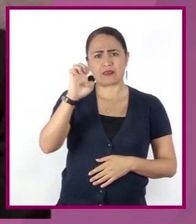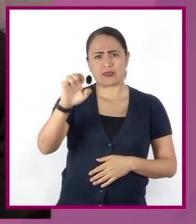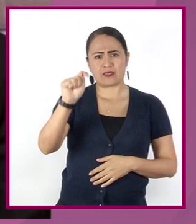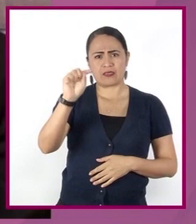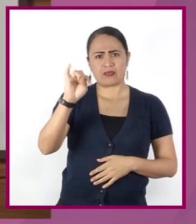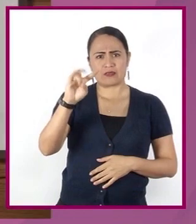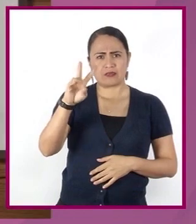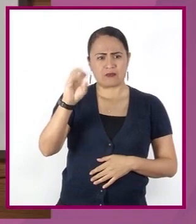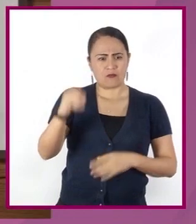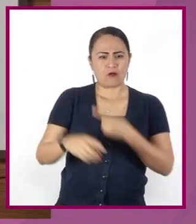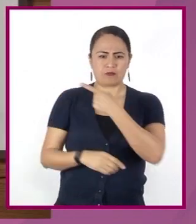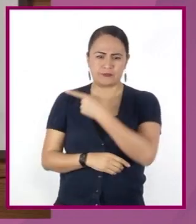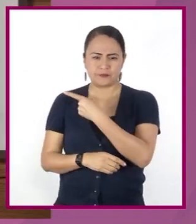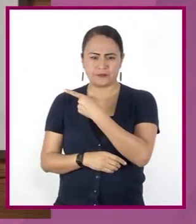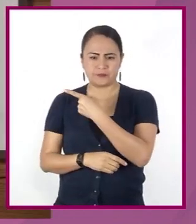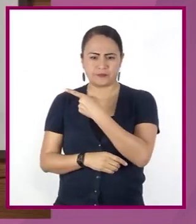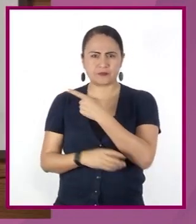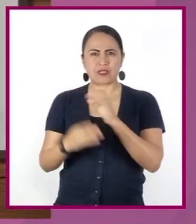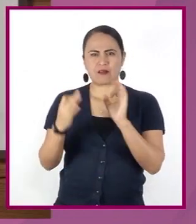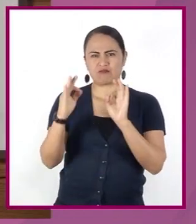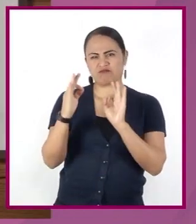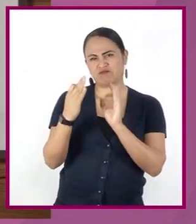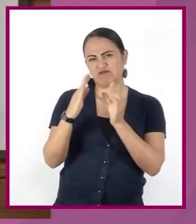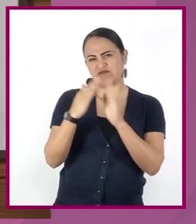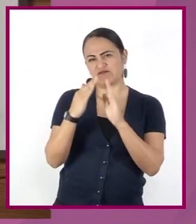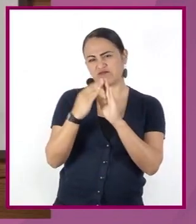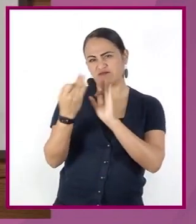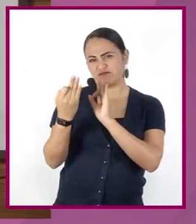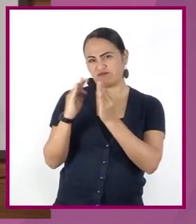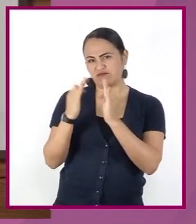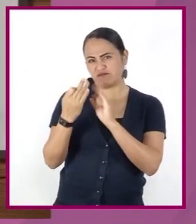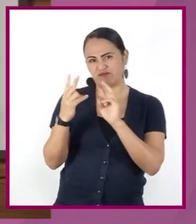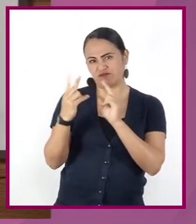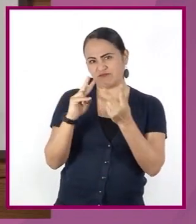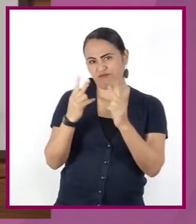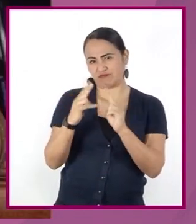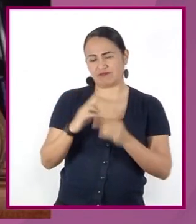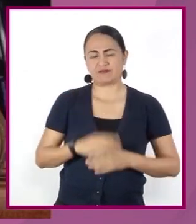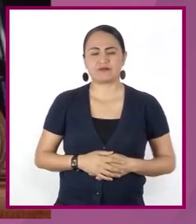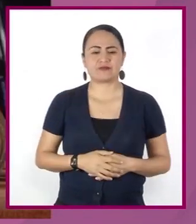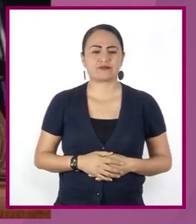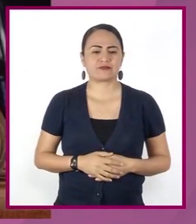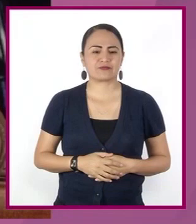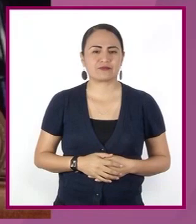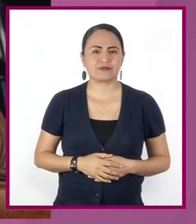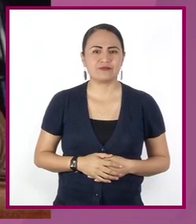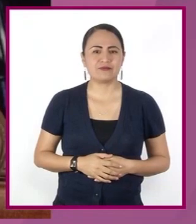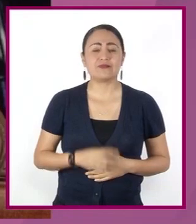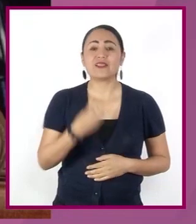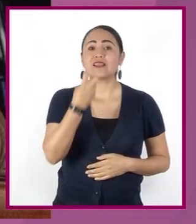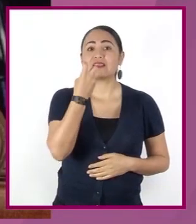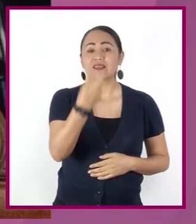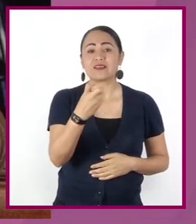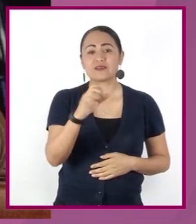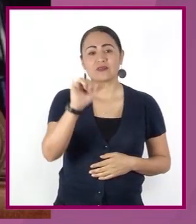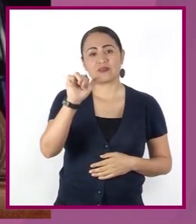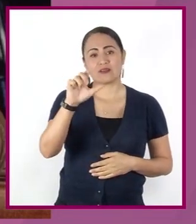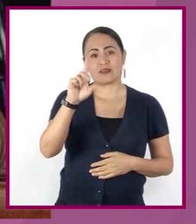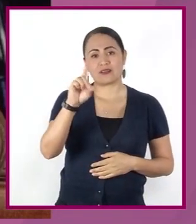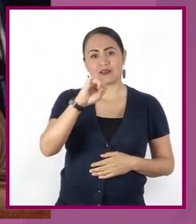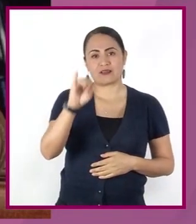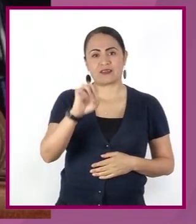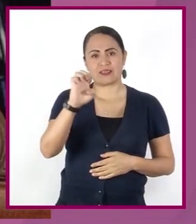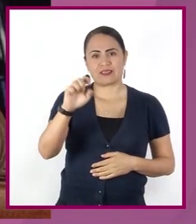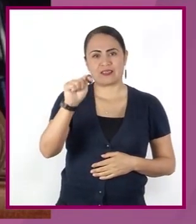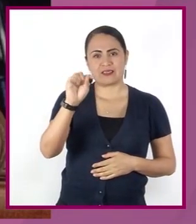adjectivum, que significa vecino? Eso explica por qué el adjetivo siempre va